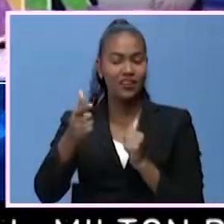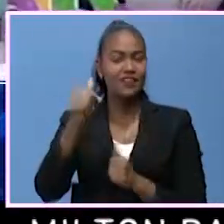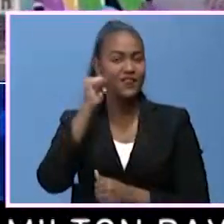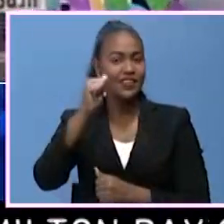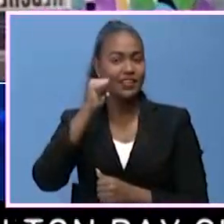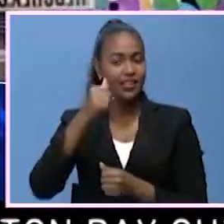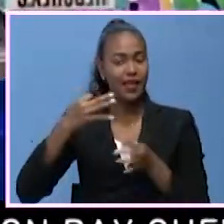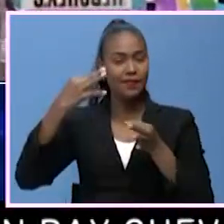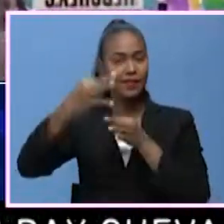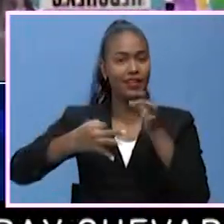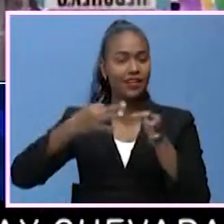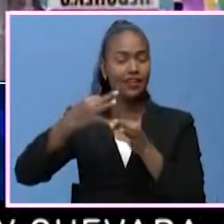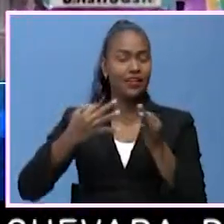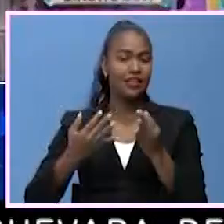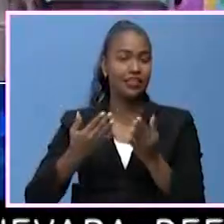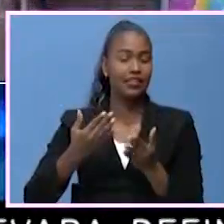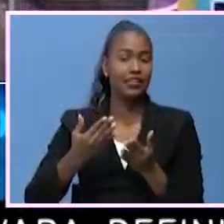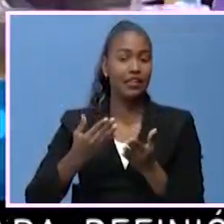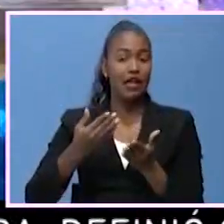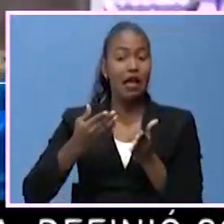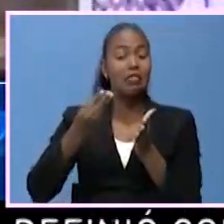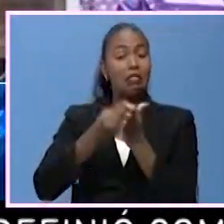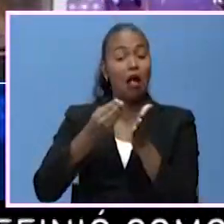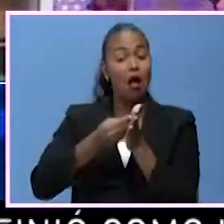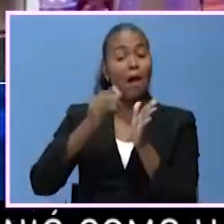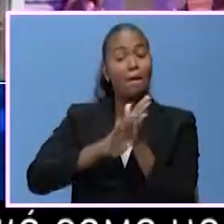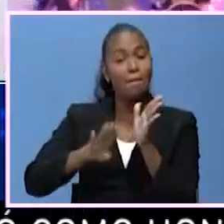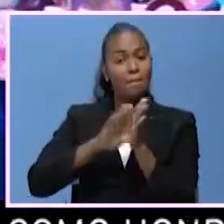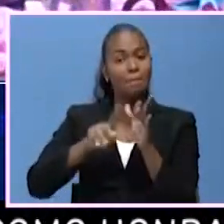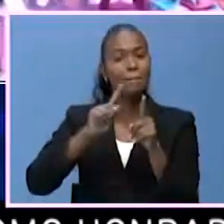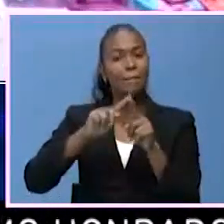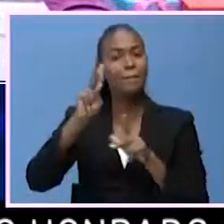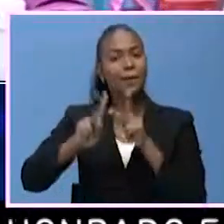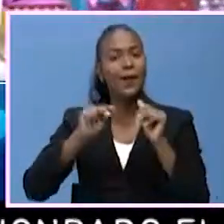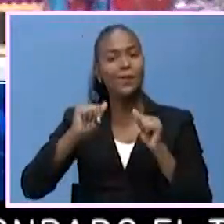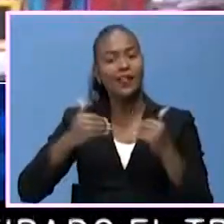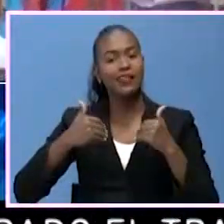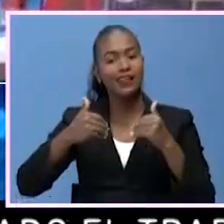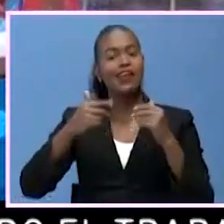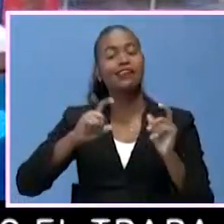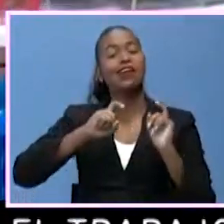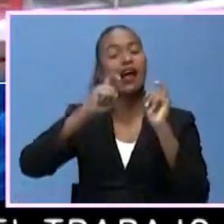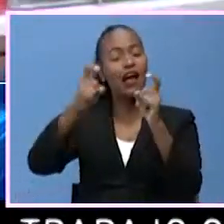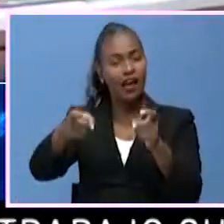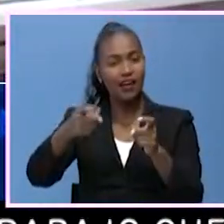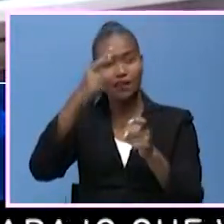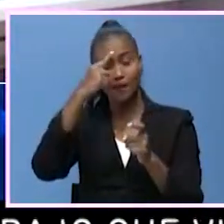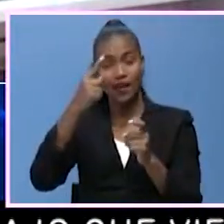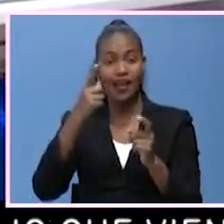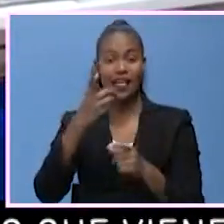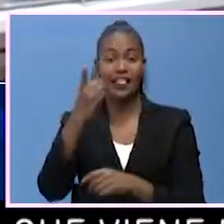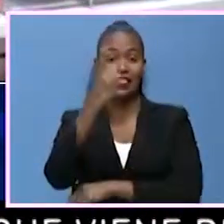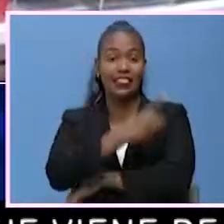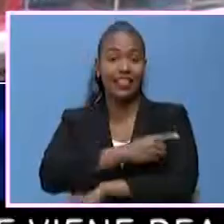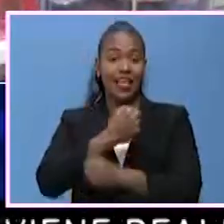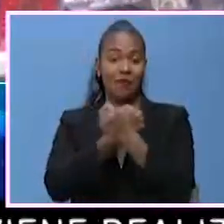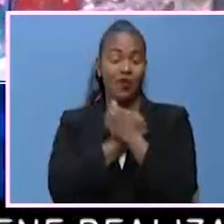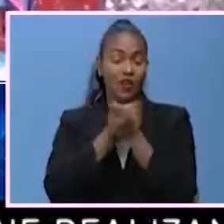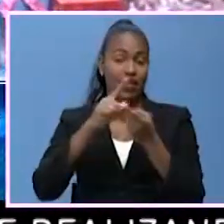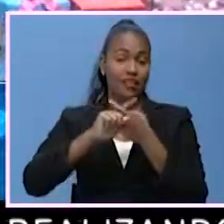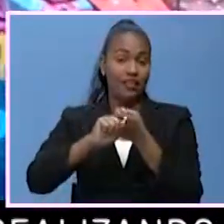nos explica que a un bajo costo las personas pueden realizar sus detalles para San Valentín y